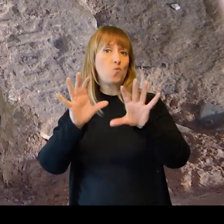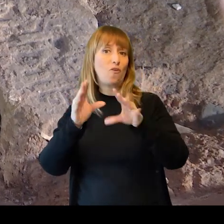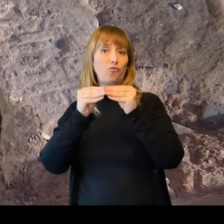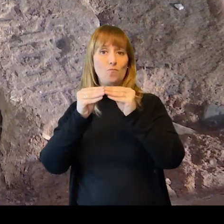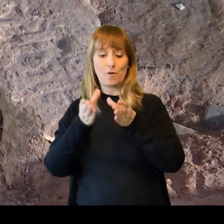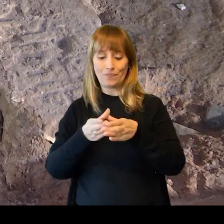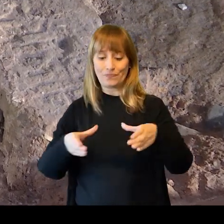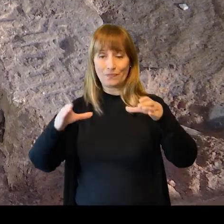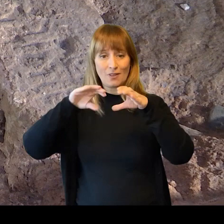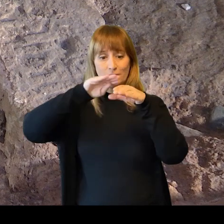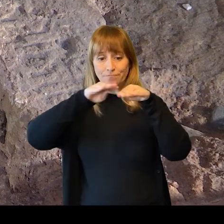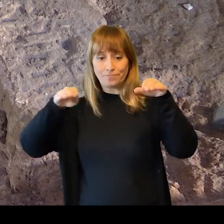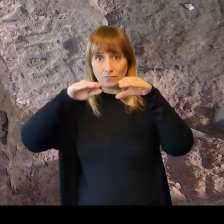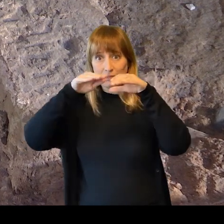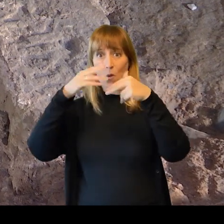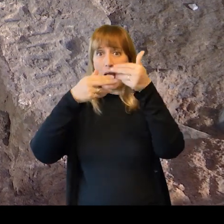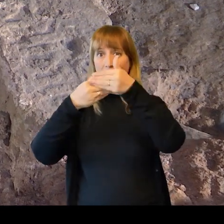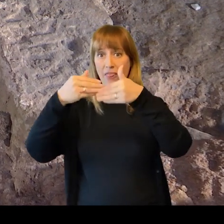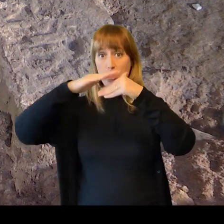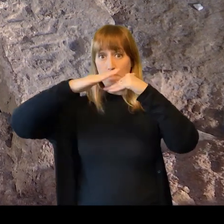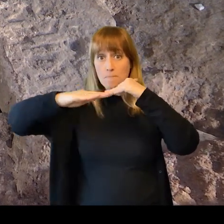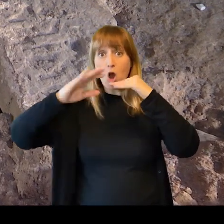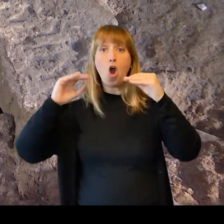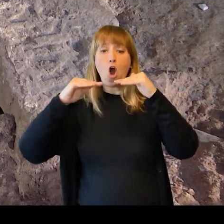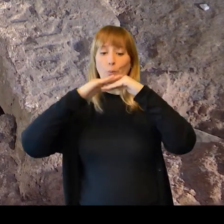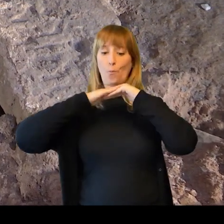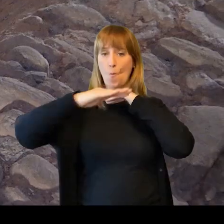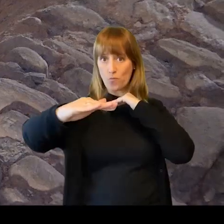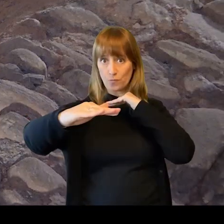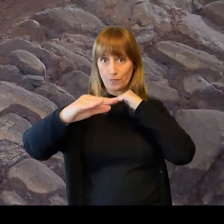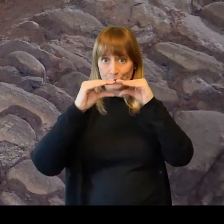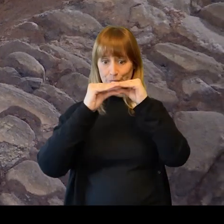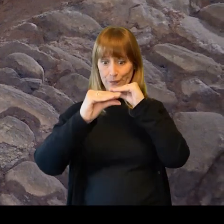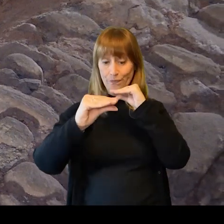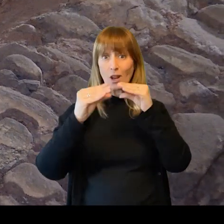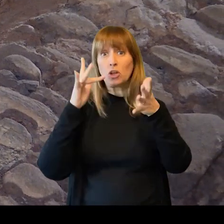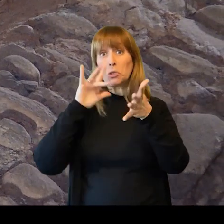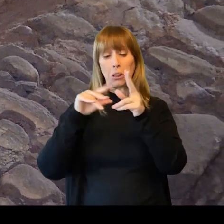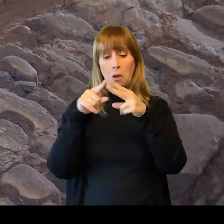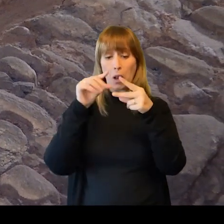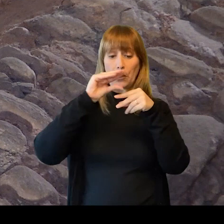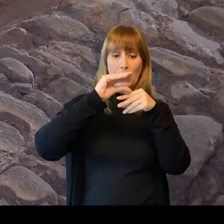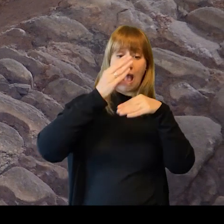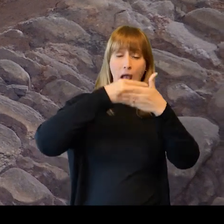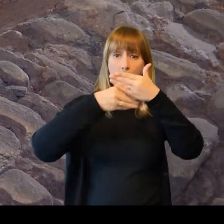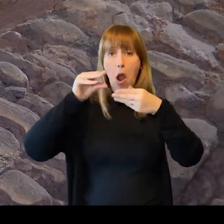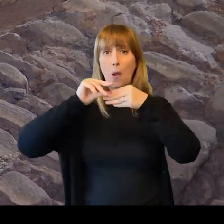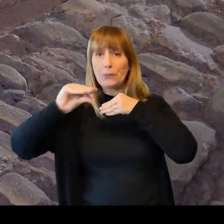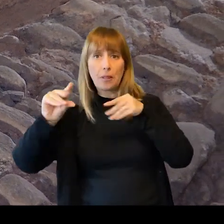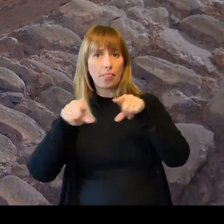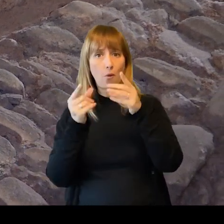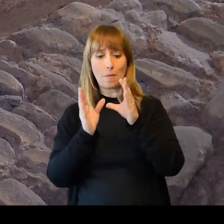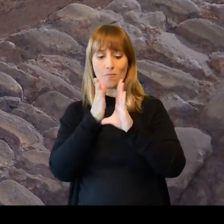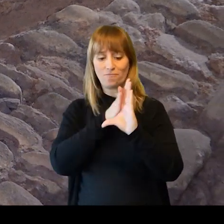una cimbra o bóveda de ladrillo, o bien mediante grandes cobijas planas. Una u otra cubierta apoyaría en las